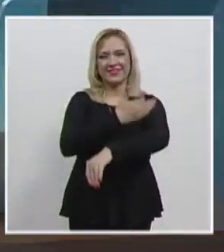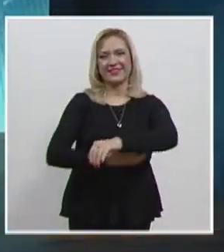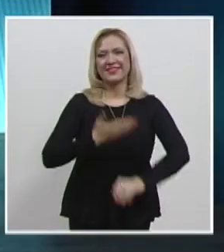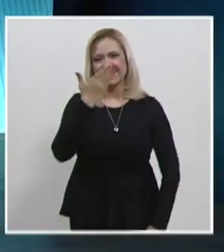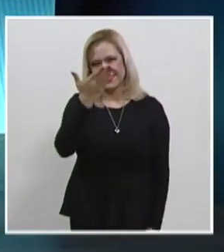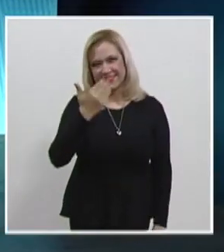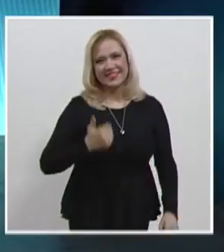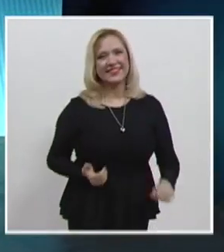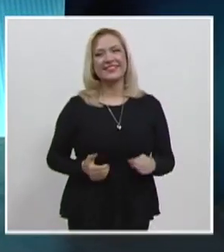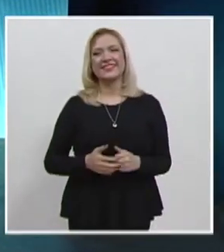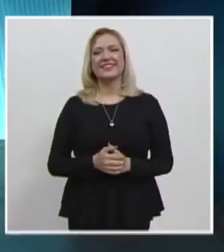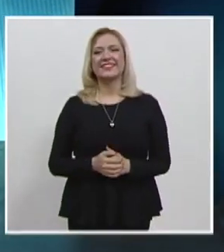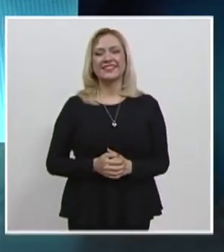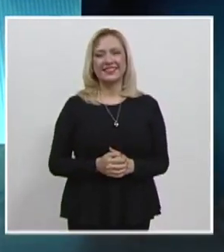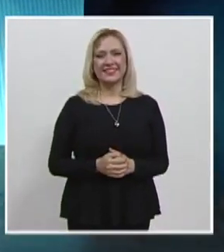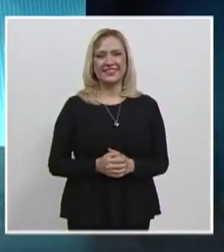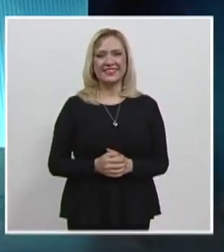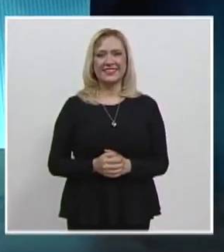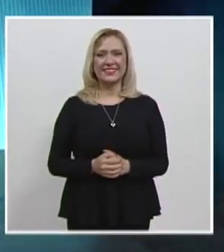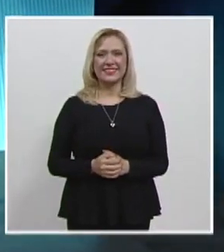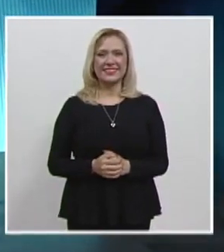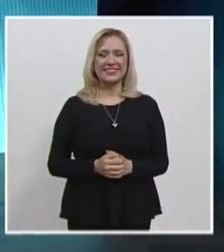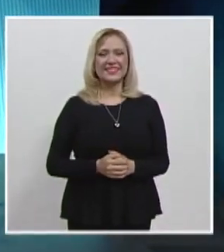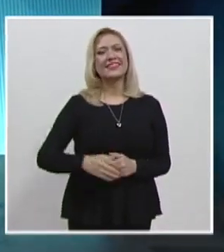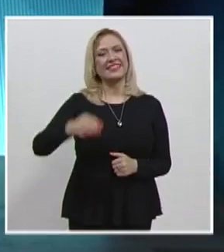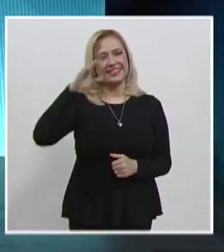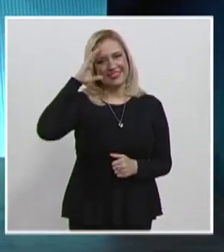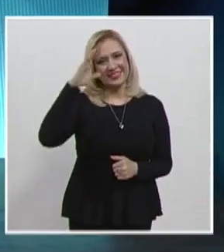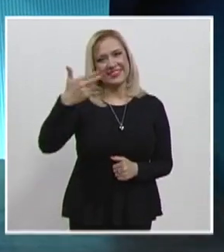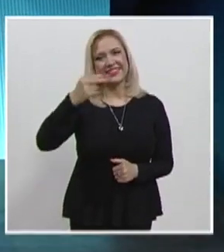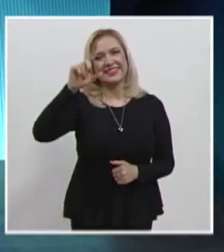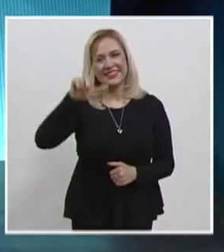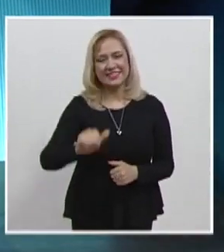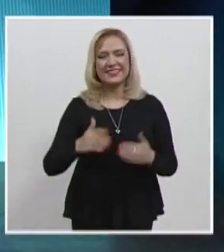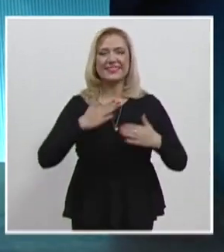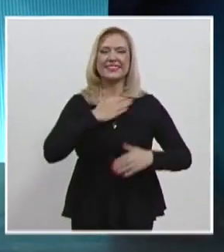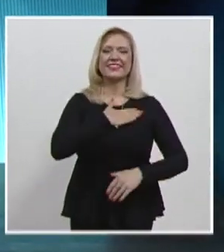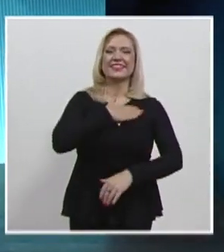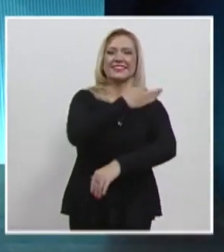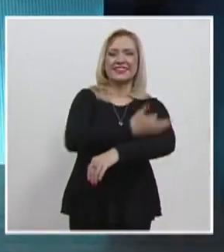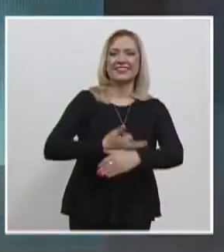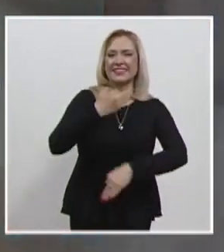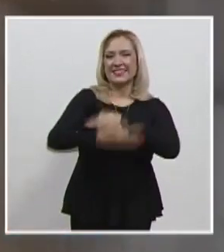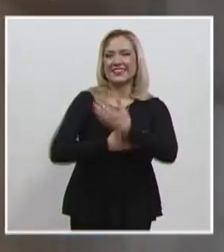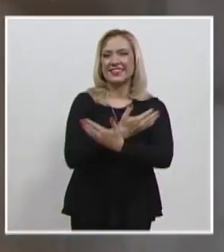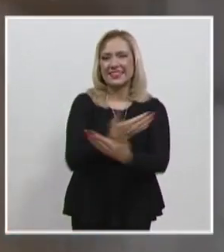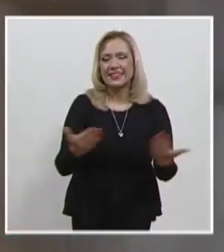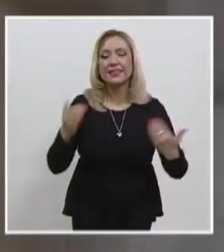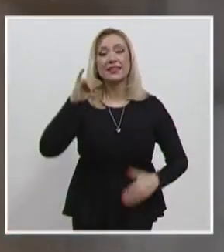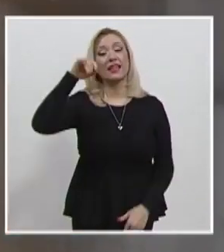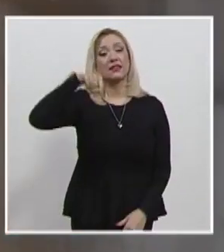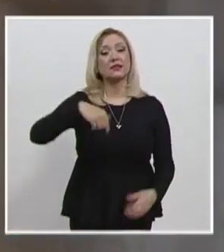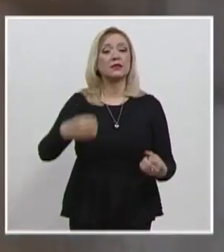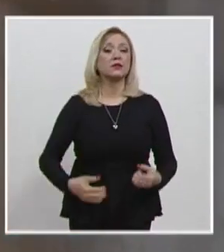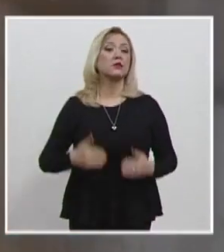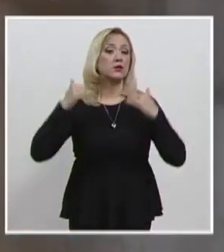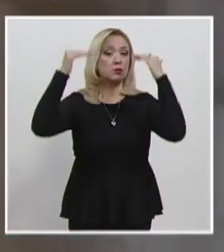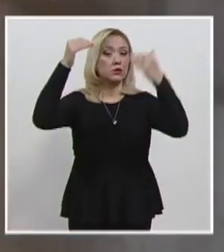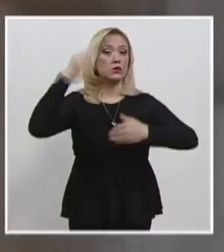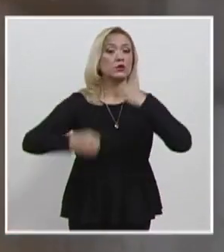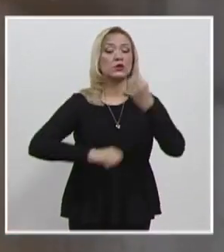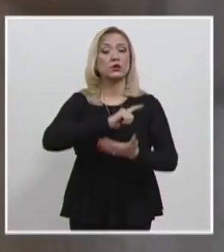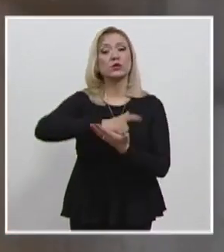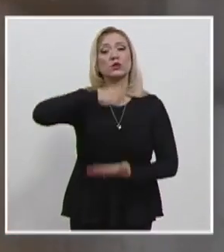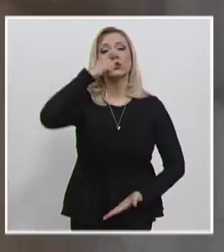adelante con tu información qué tal Muy buenas tardes a todas las personas que siguen esta transmisión el pleno de la suprema corte de